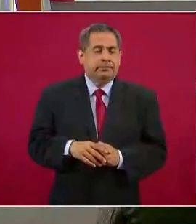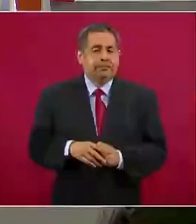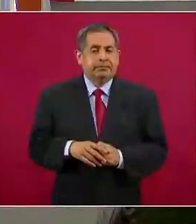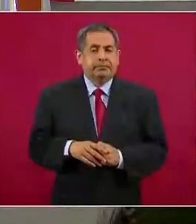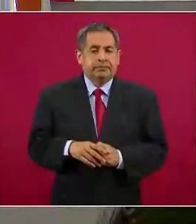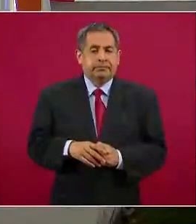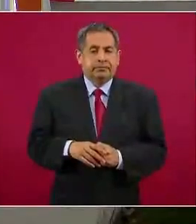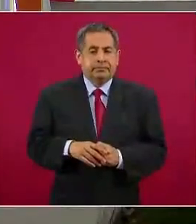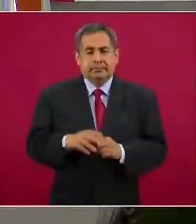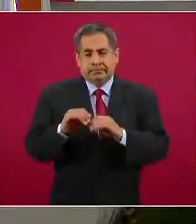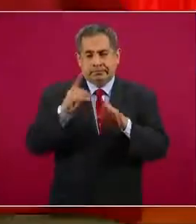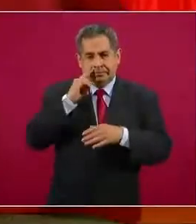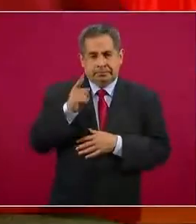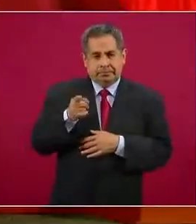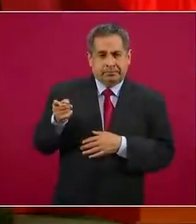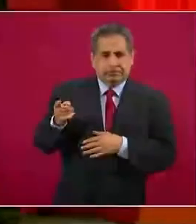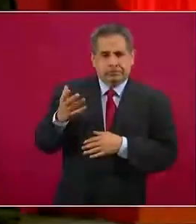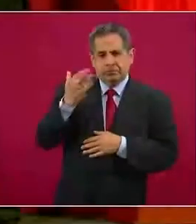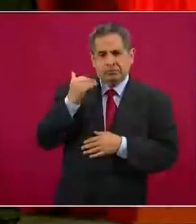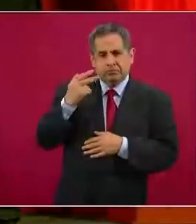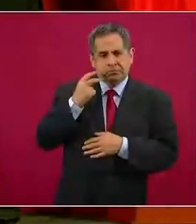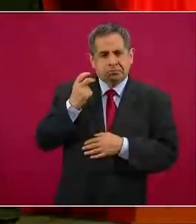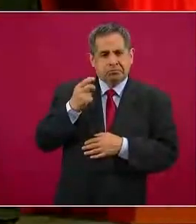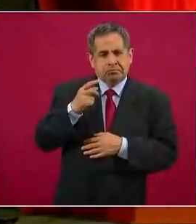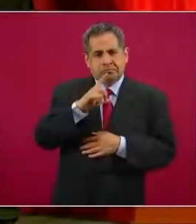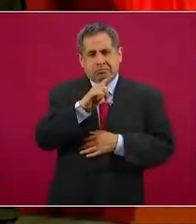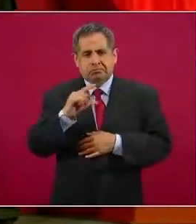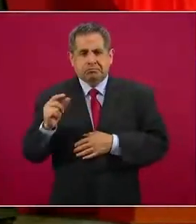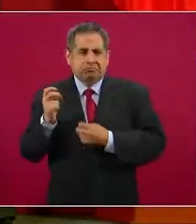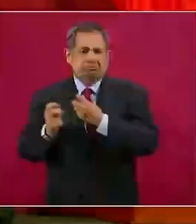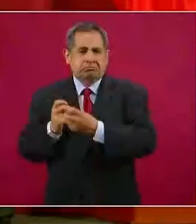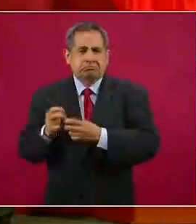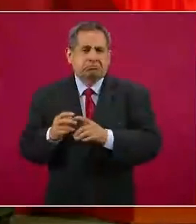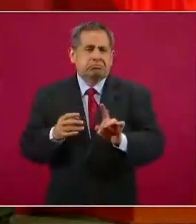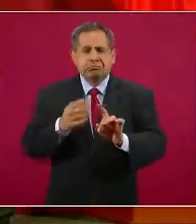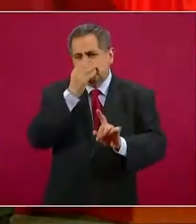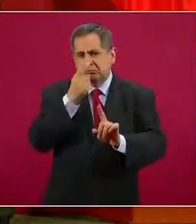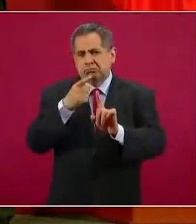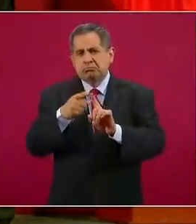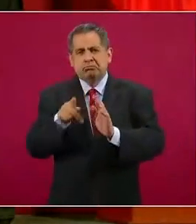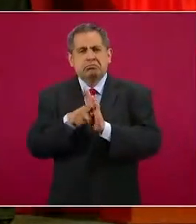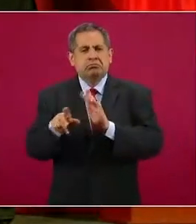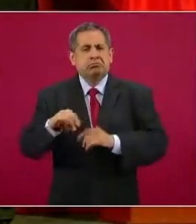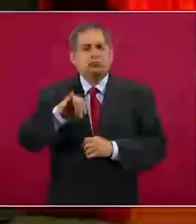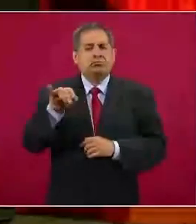Y desde luego, pues aquí no hay. Solo el caso de La Jornada